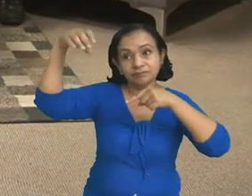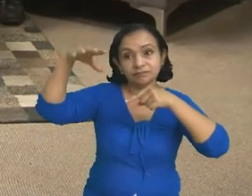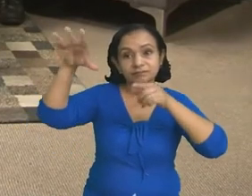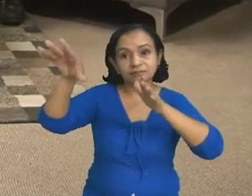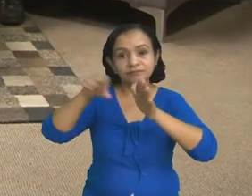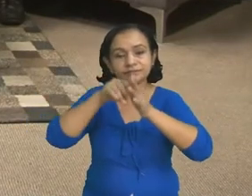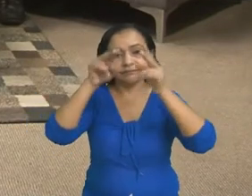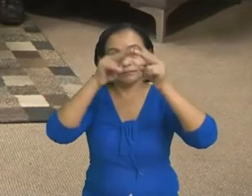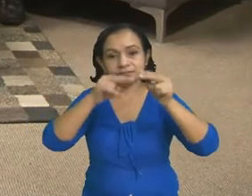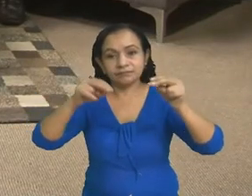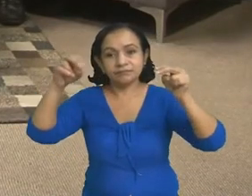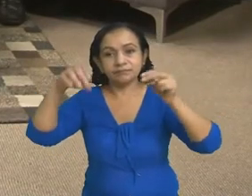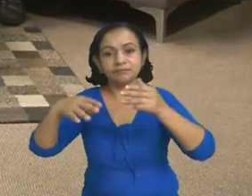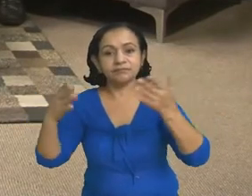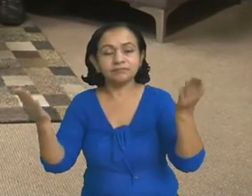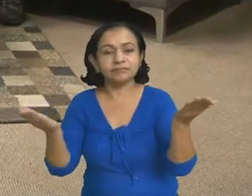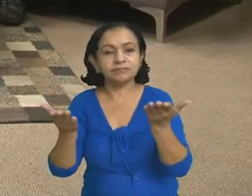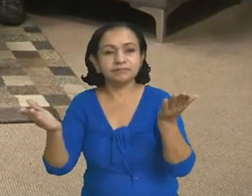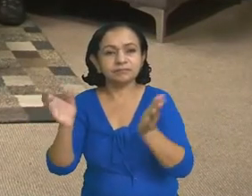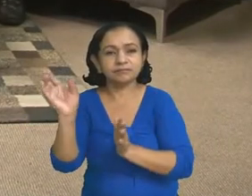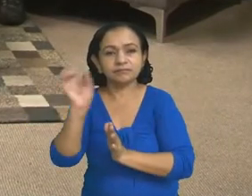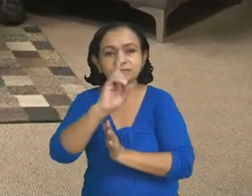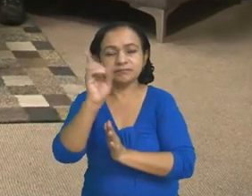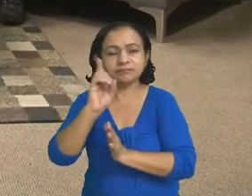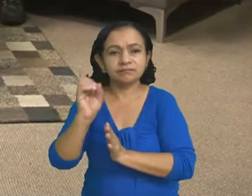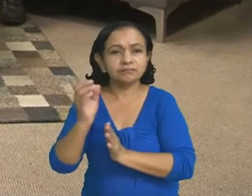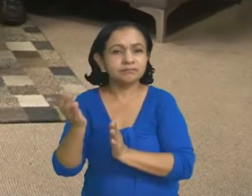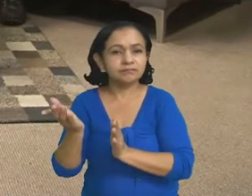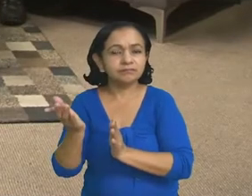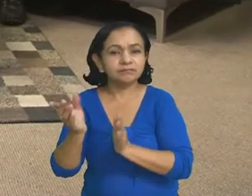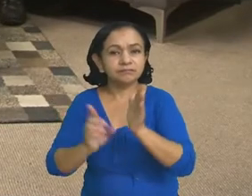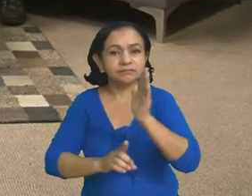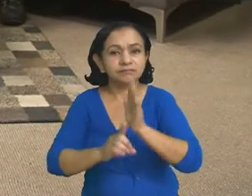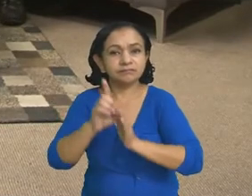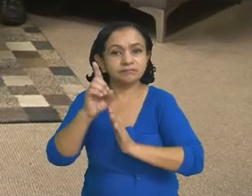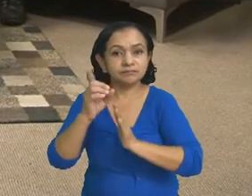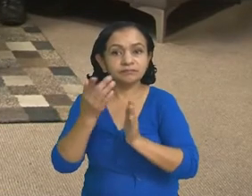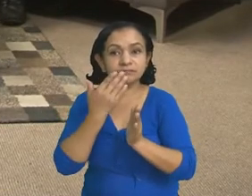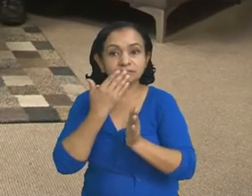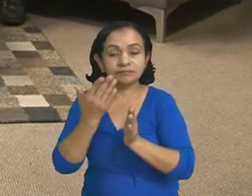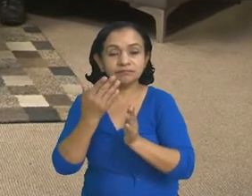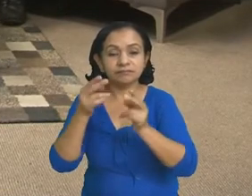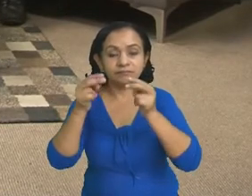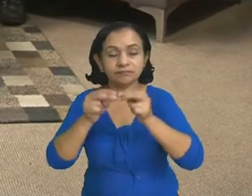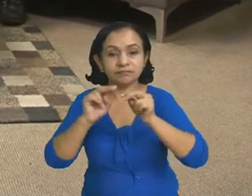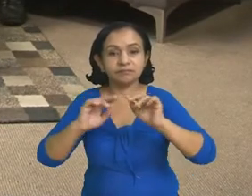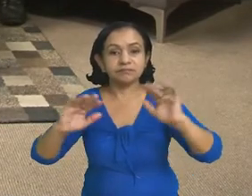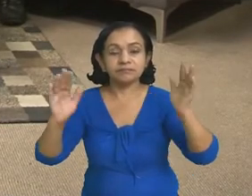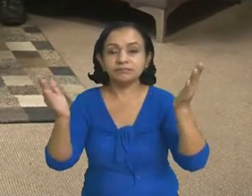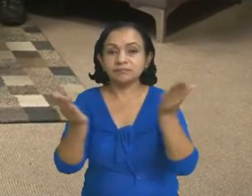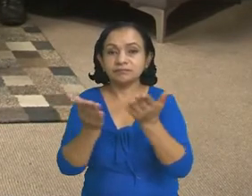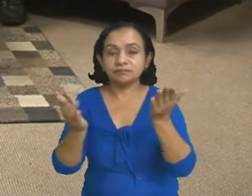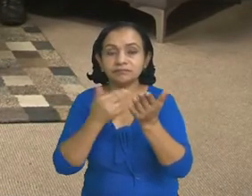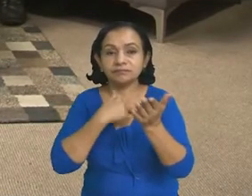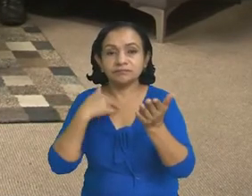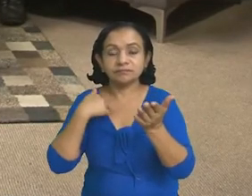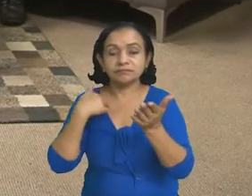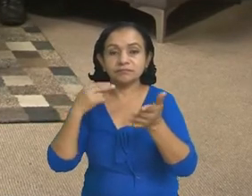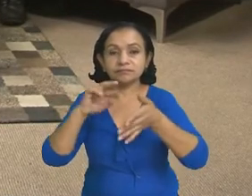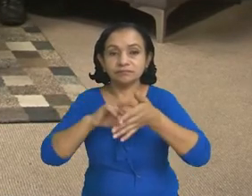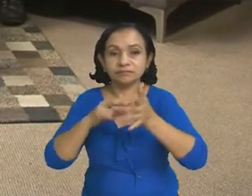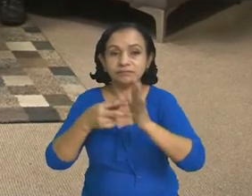medios, ¿no?, de generación de energía eléctrica. Pero también un desarrollo sostenible, ¿no?, con la madre naturaleza. ¿Cómo se va avanzando en ese